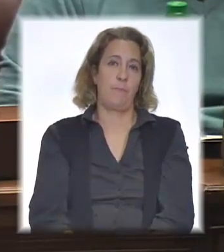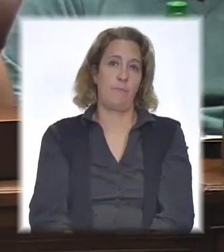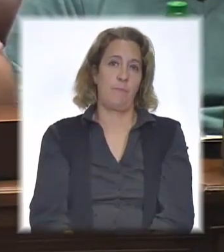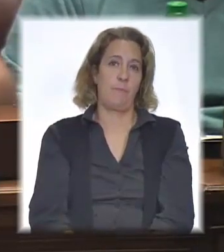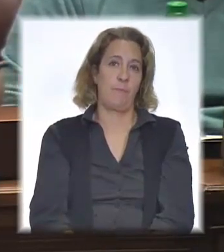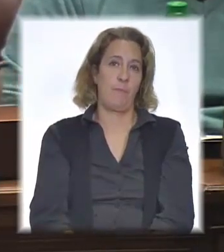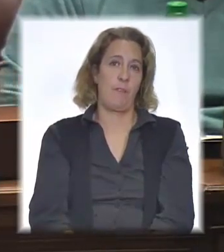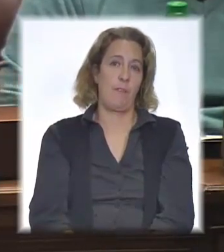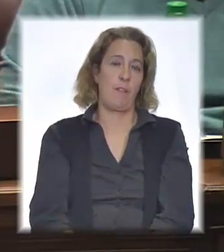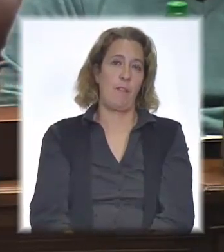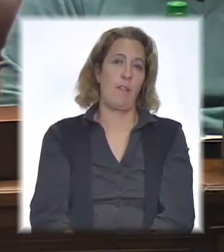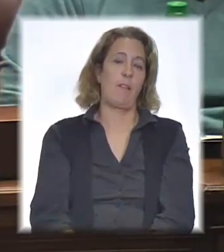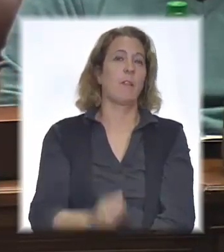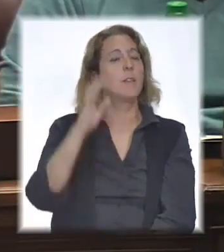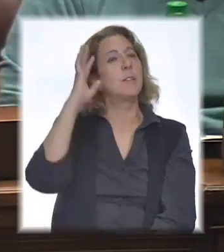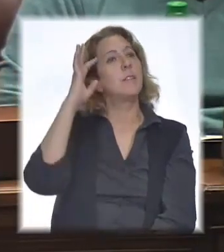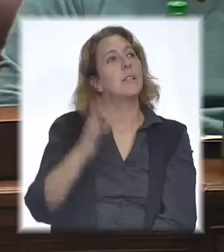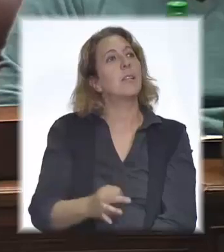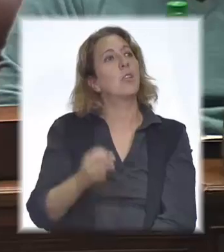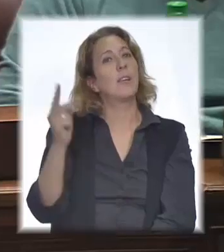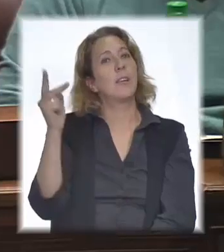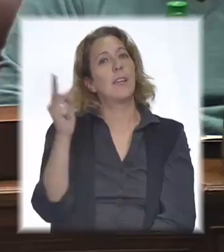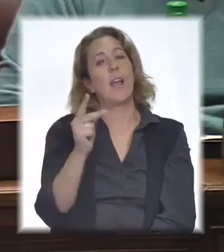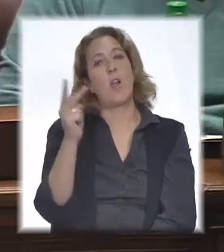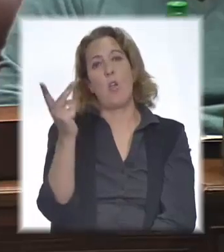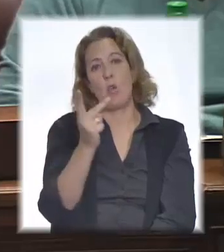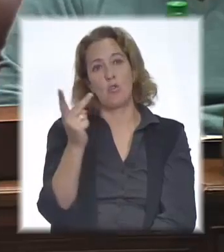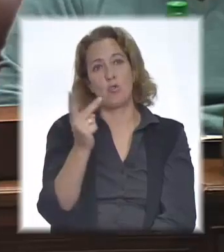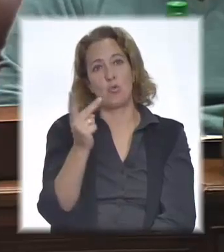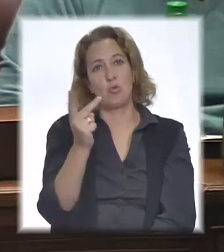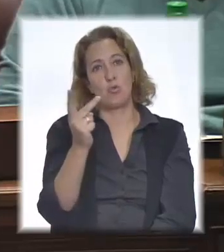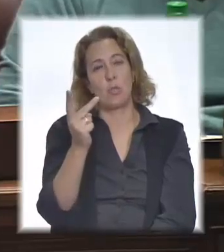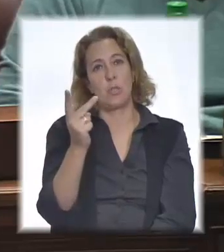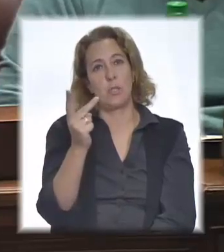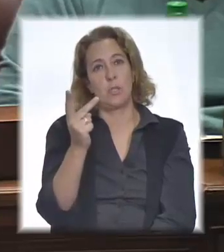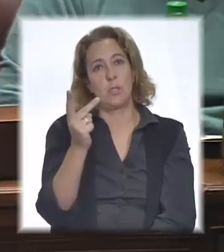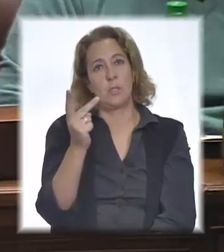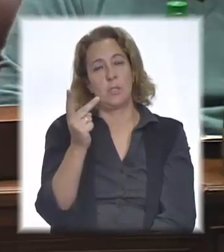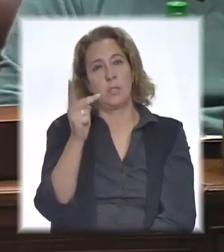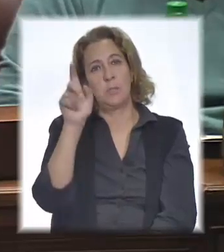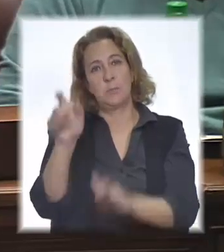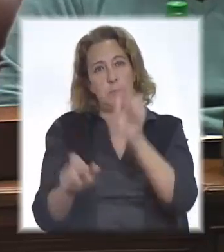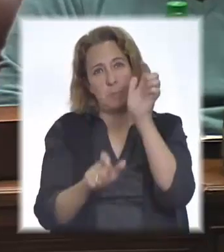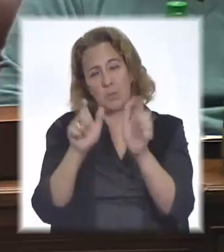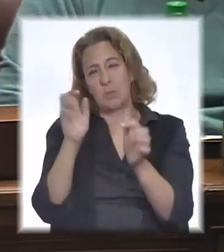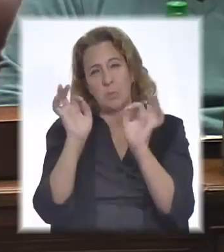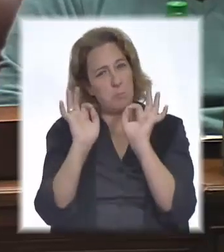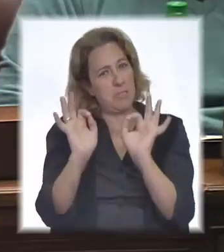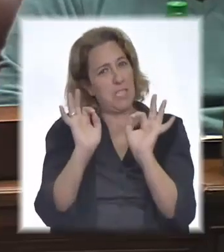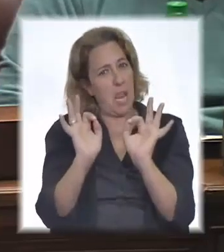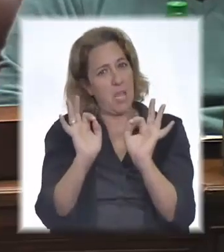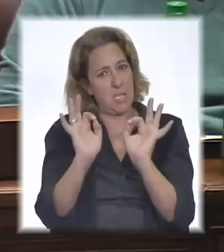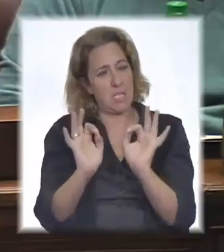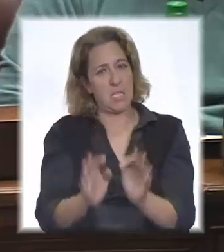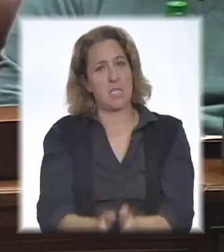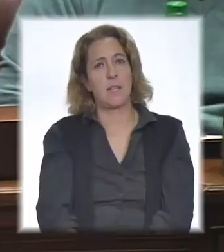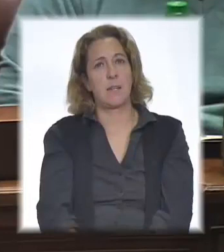creo que eran cualquiera de los dos personas muy particulares